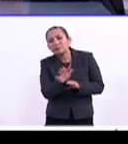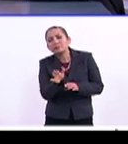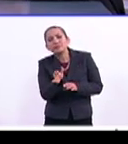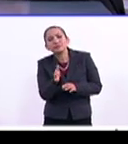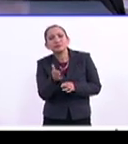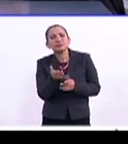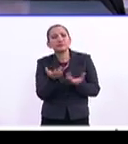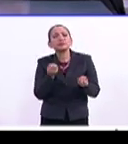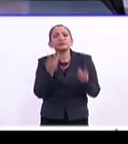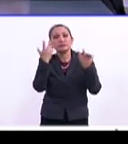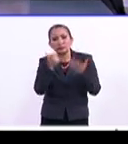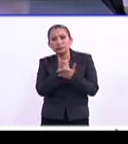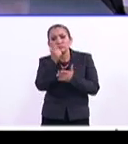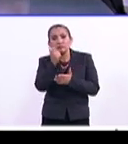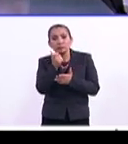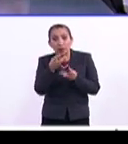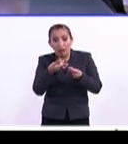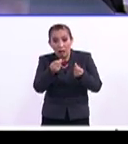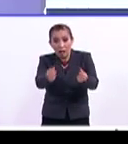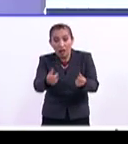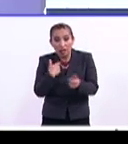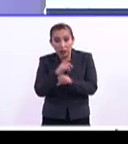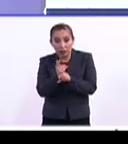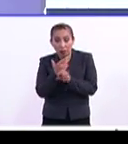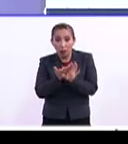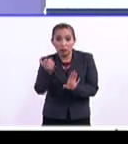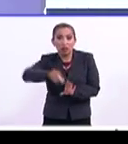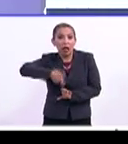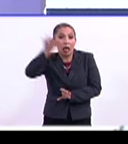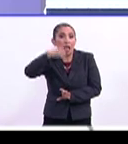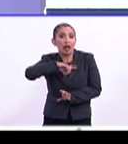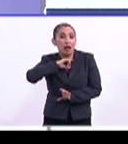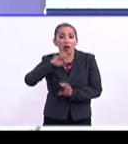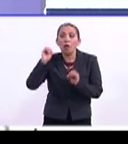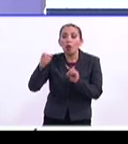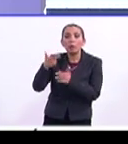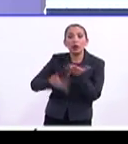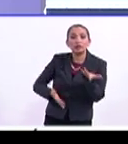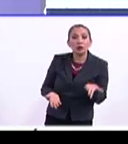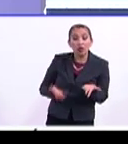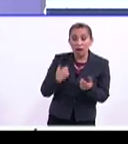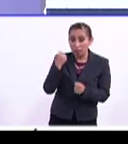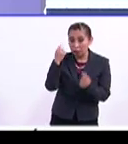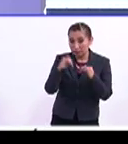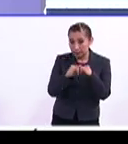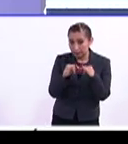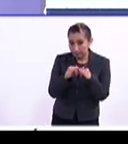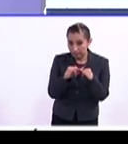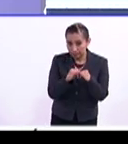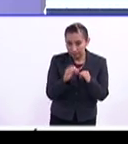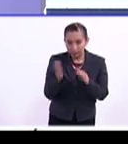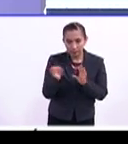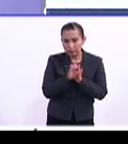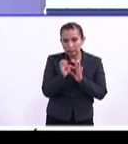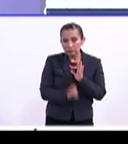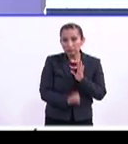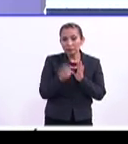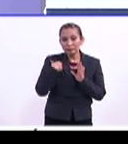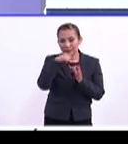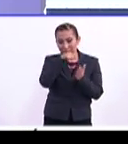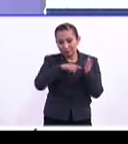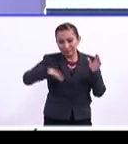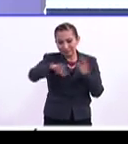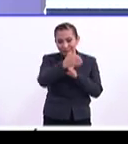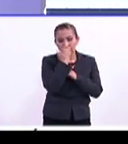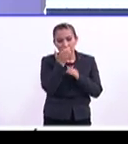incluso cuánto cuesta estudiar una carrera, porque hay carreras que son más costosas que otras. Las instituciones, las